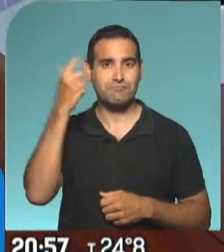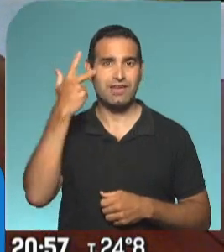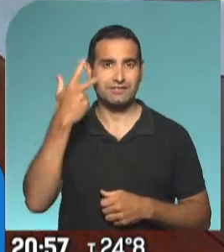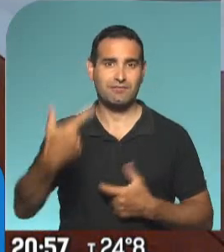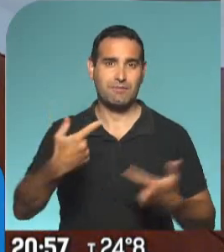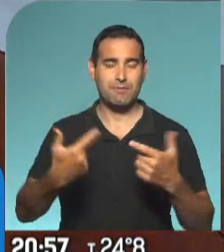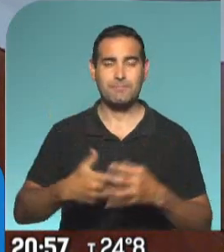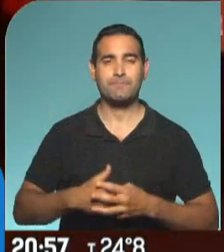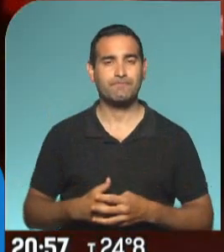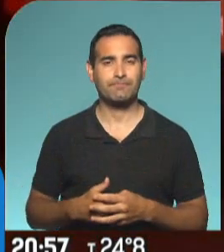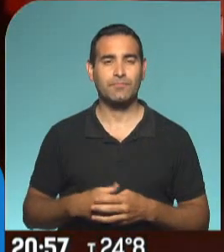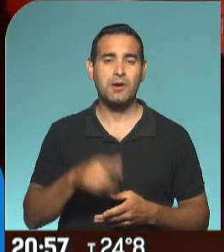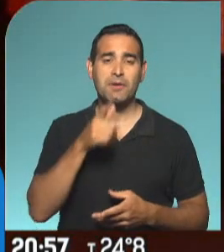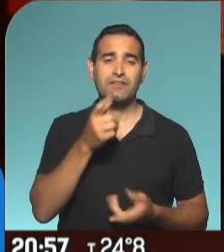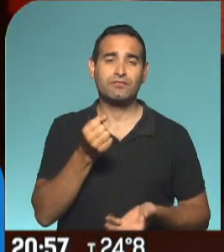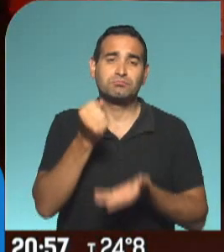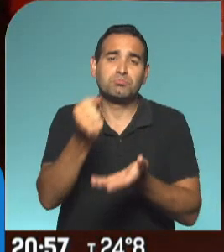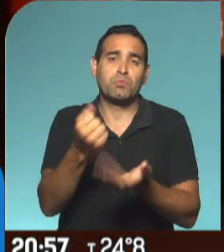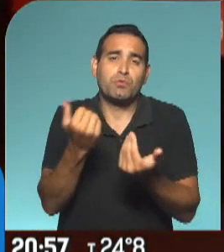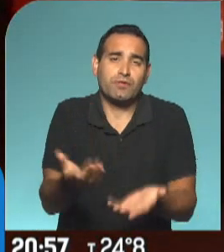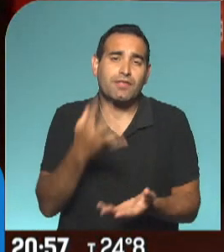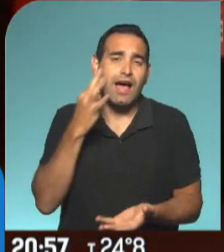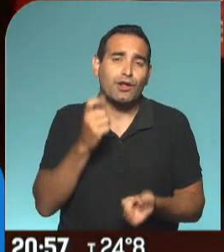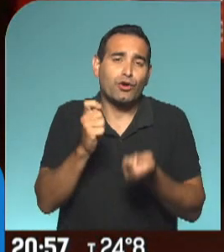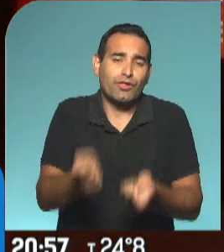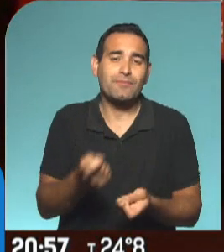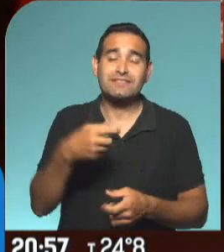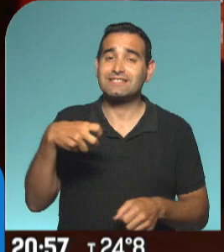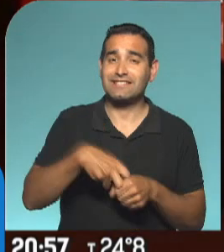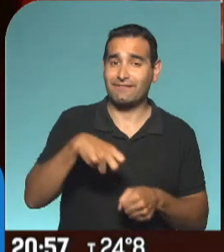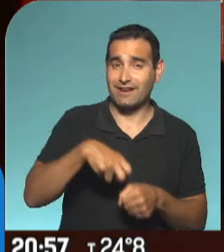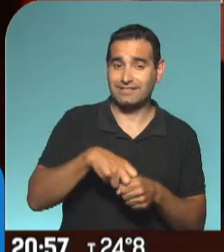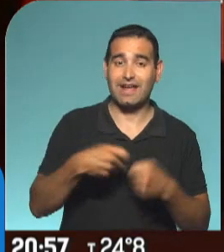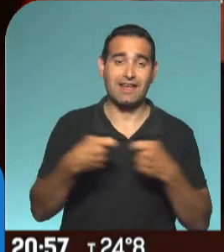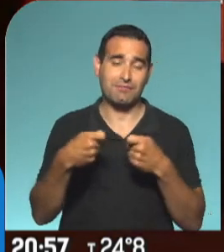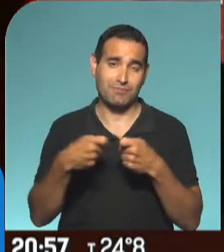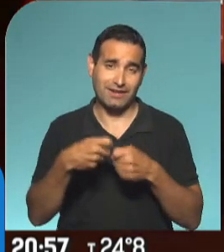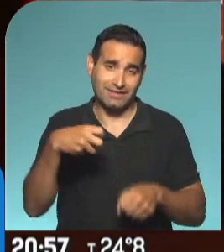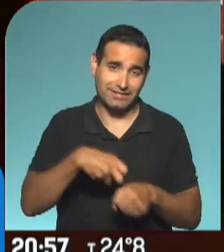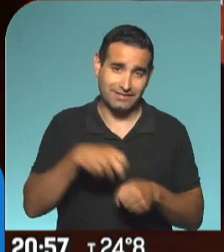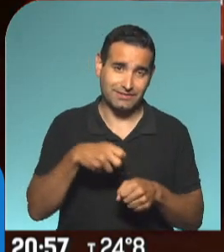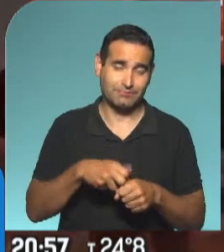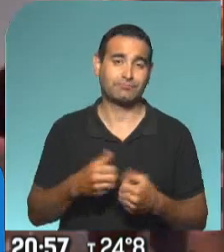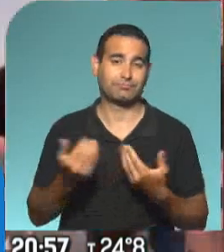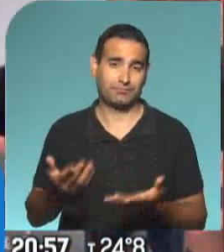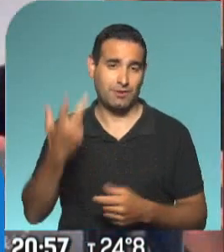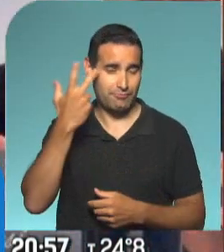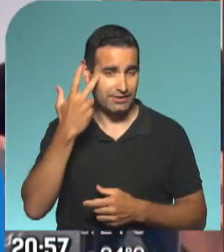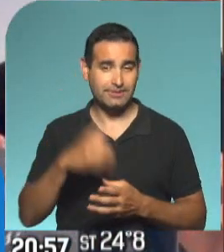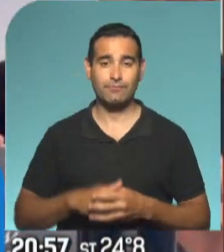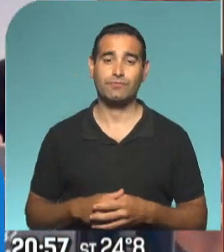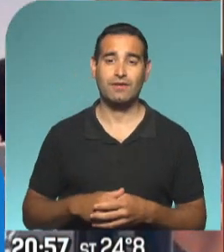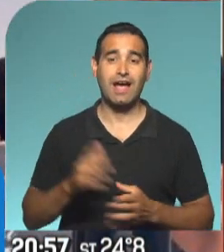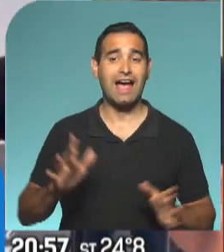Lionel. Una especie de resarcimiento en base a cerveza de la empresa cervecera que auspicia a Lionel Messi. Cada uno